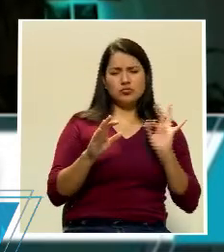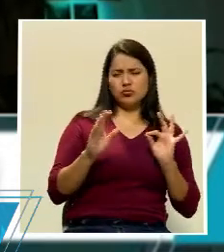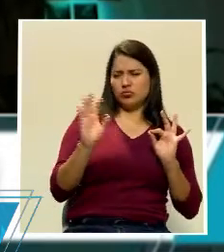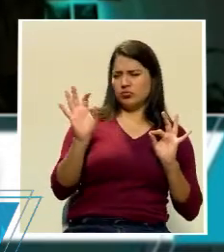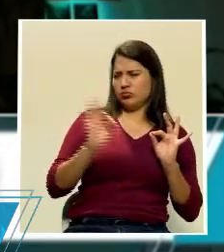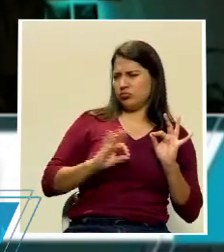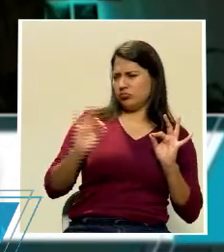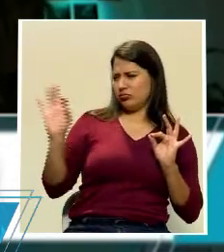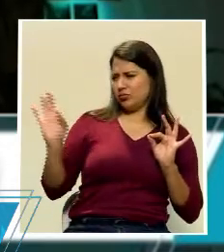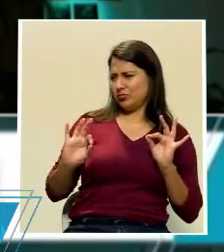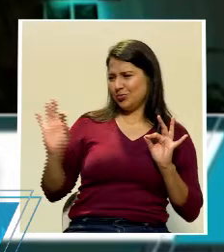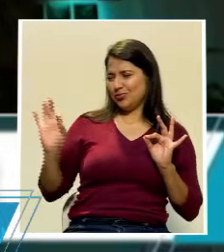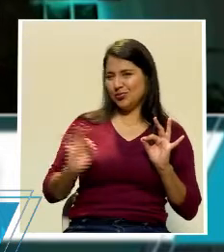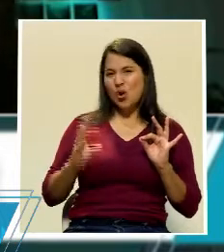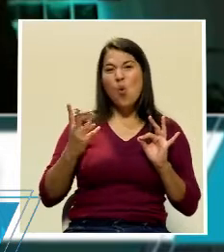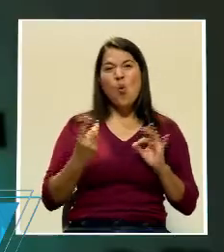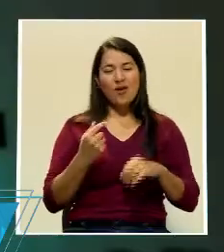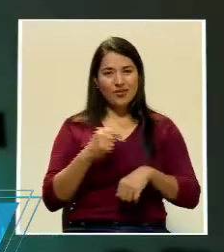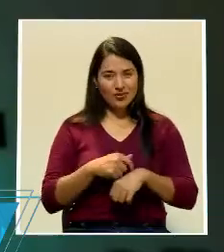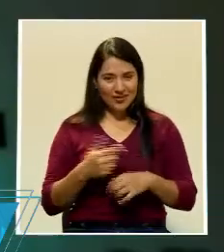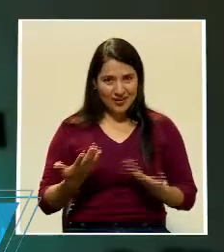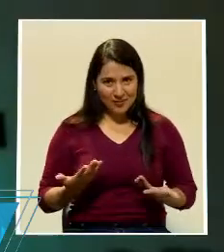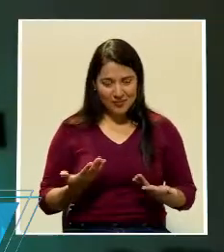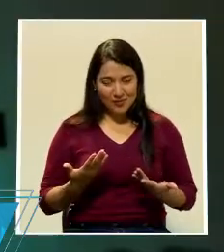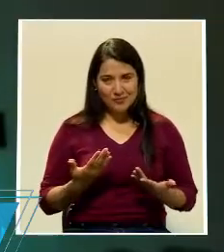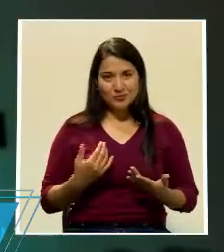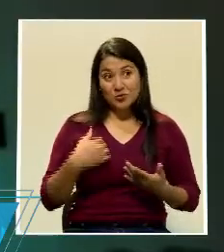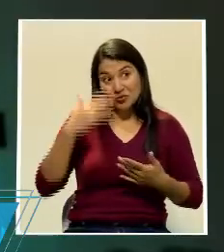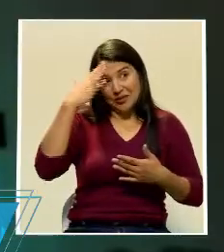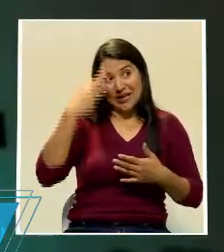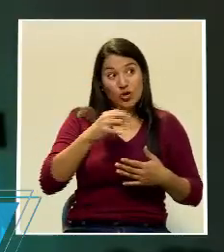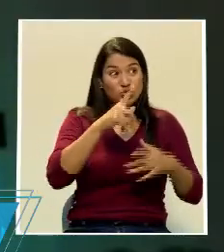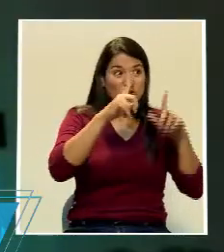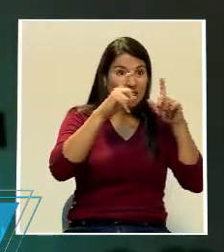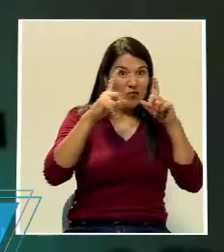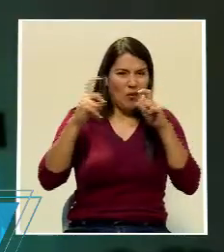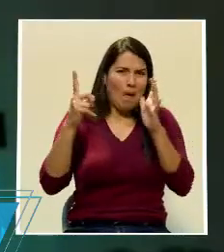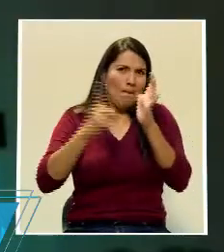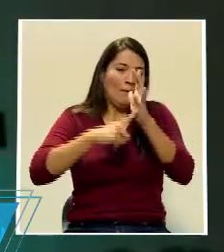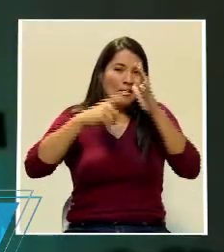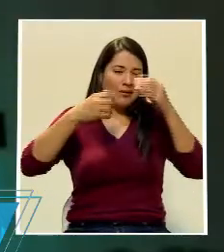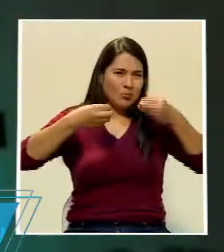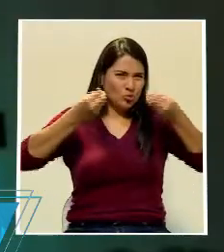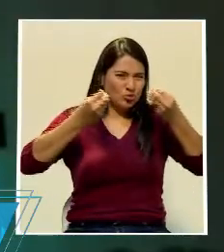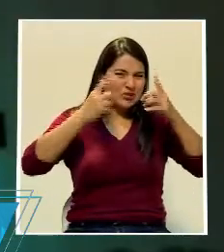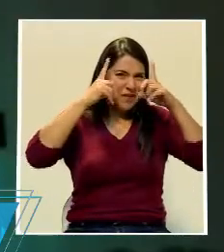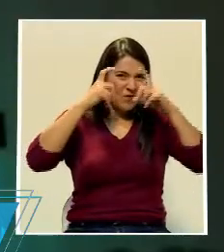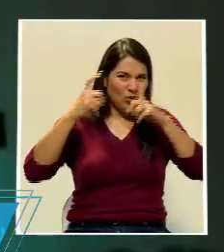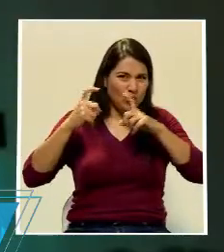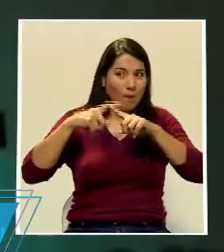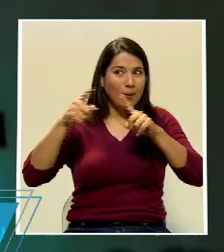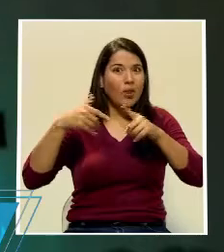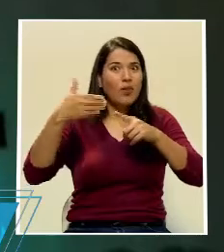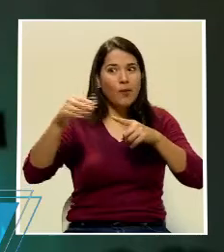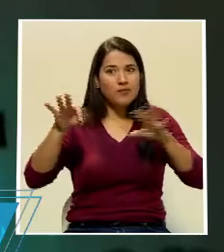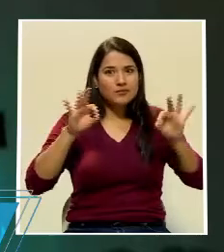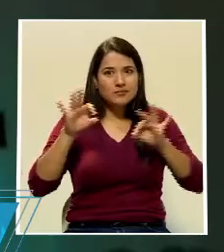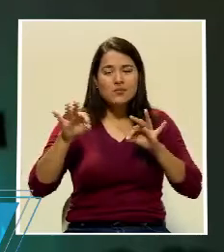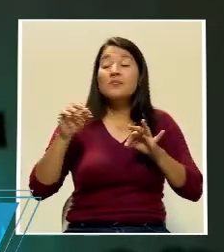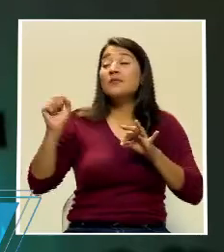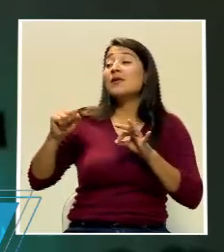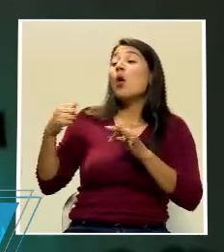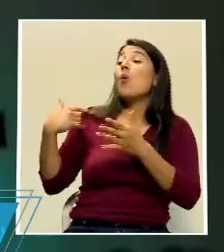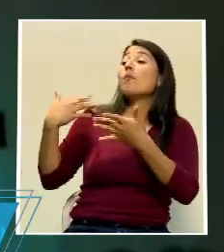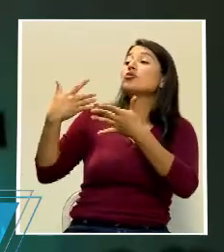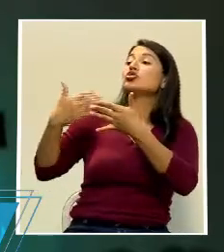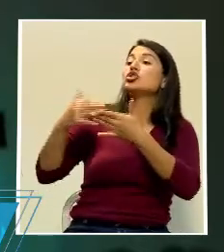miles. Sí, claro. Fue un proceso de 2 años, del 2016 al 2018,